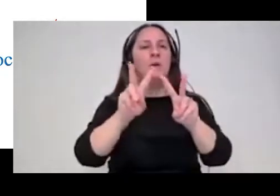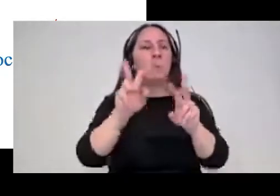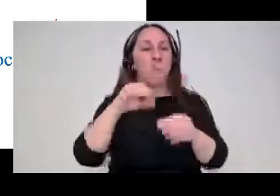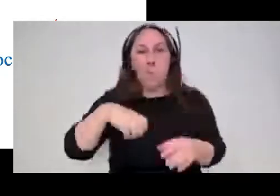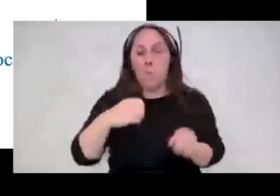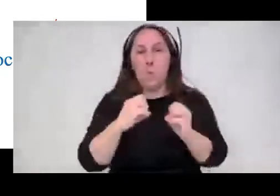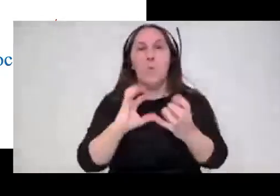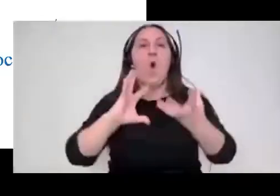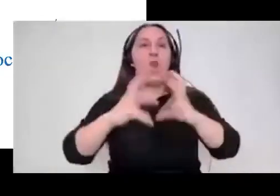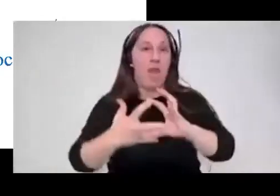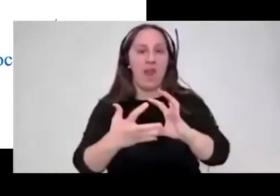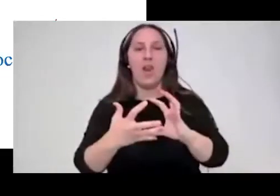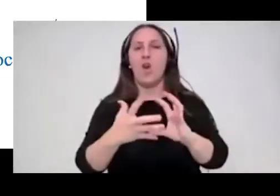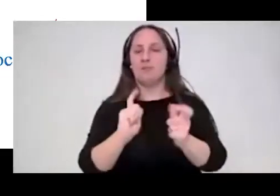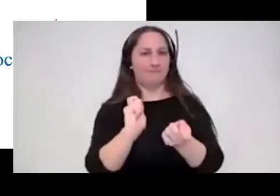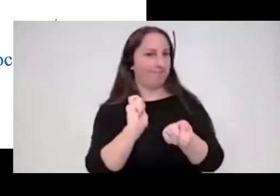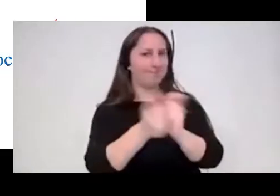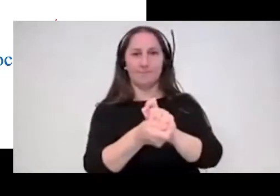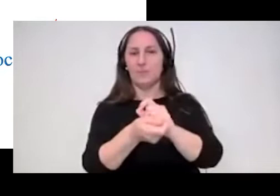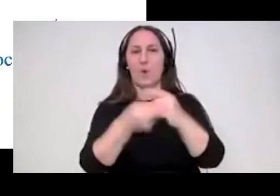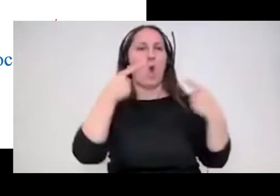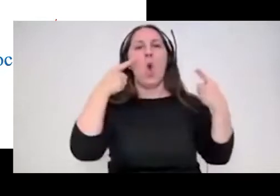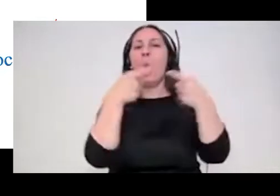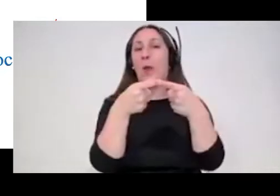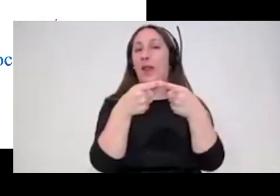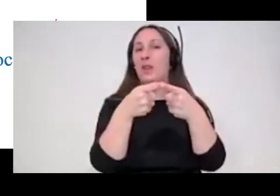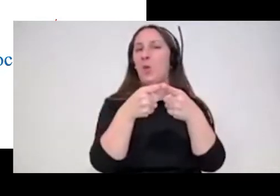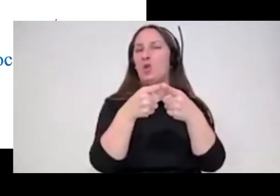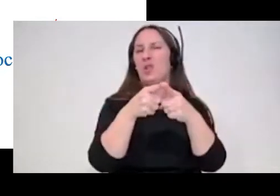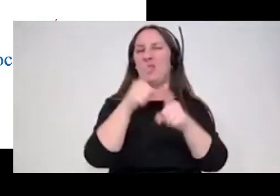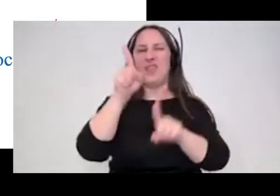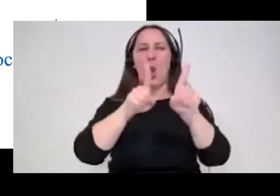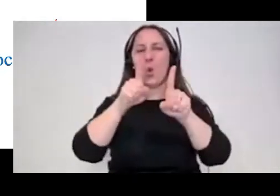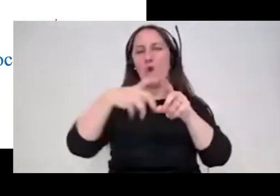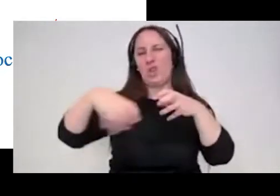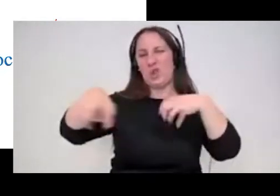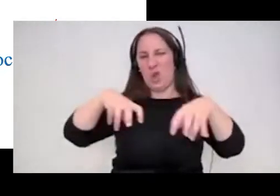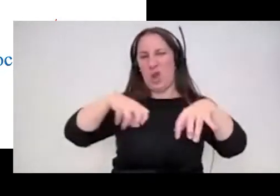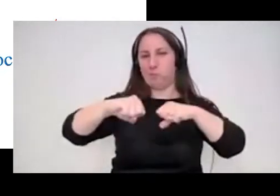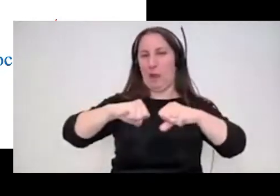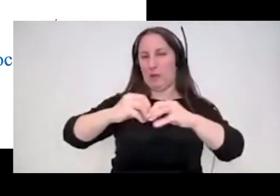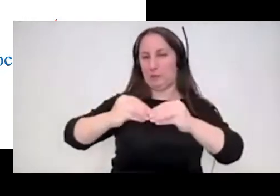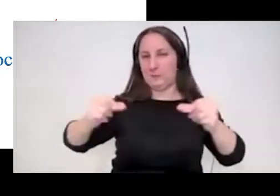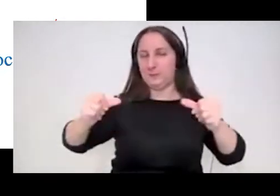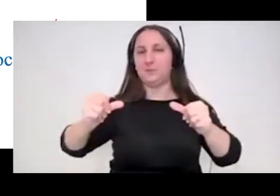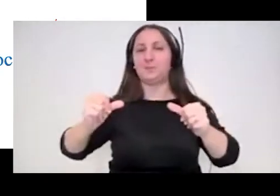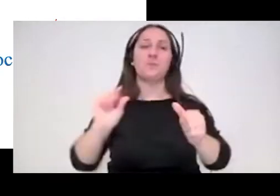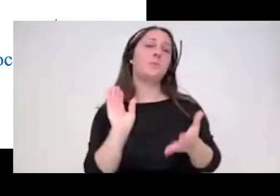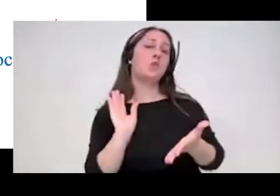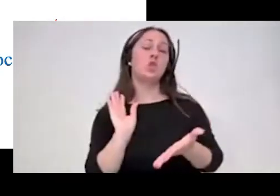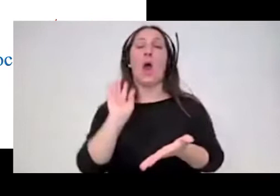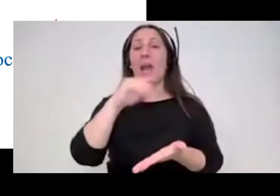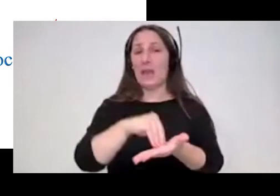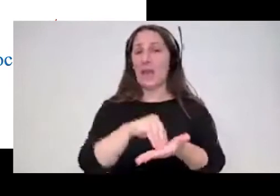los objetivos permanentes de ciertos sectores. Entonces, yo agregué un componente para provocar, ¿no? La tutela